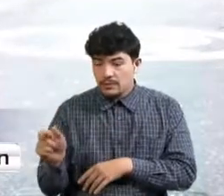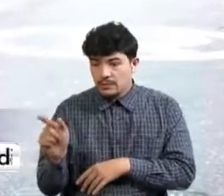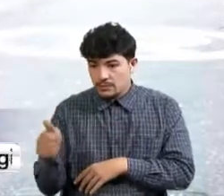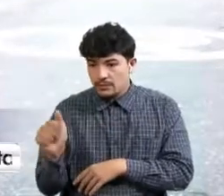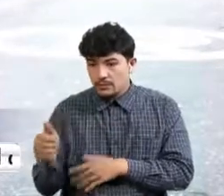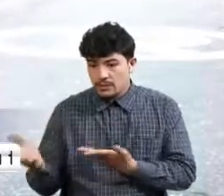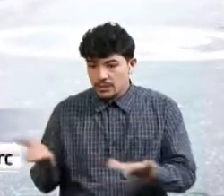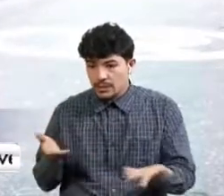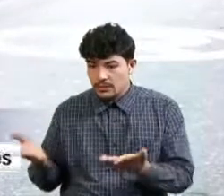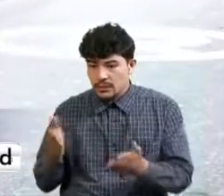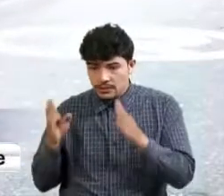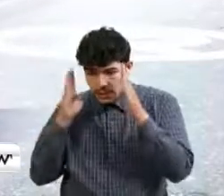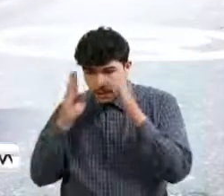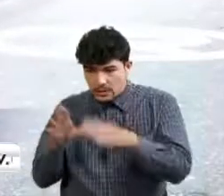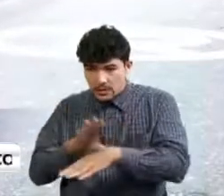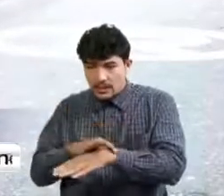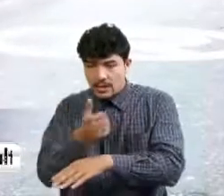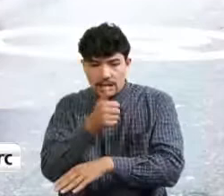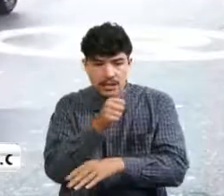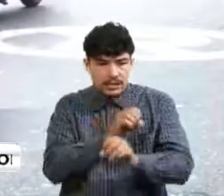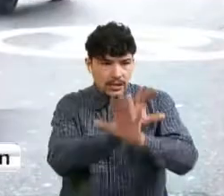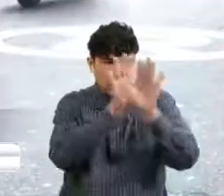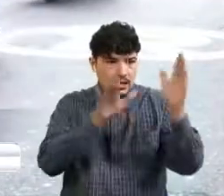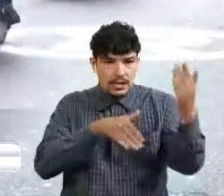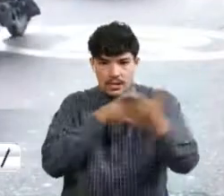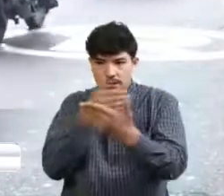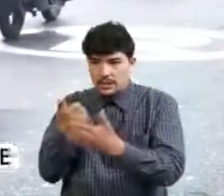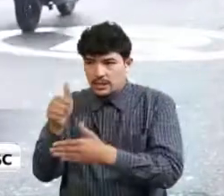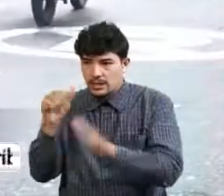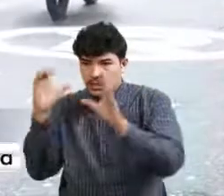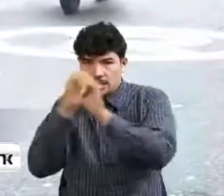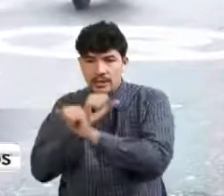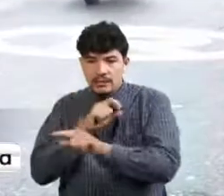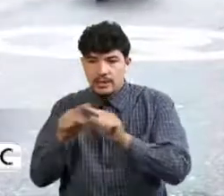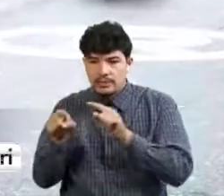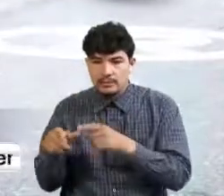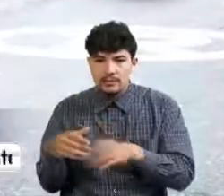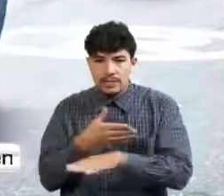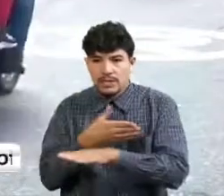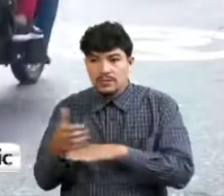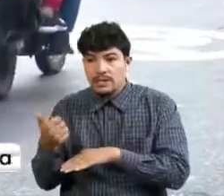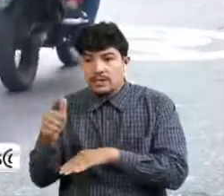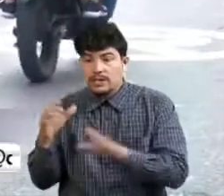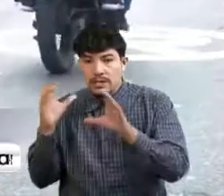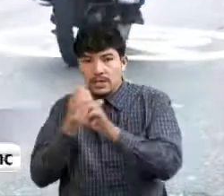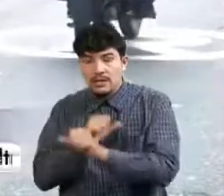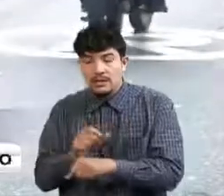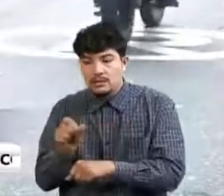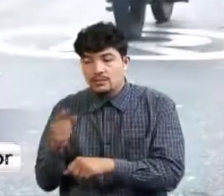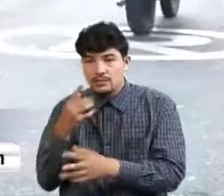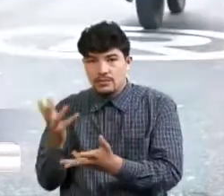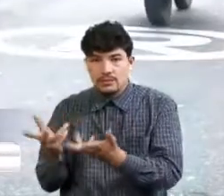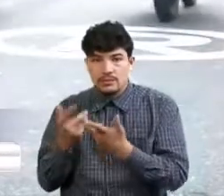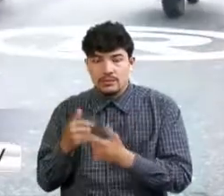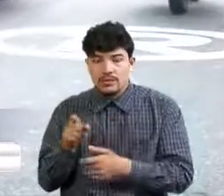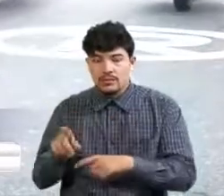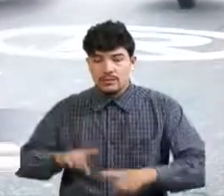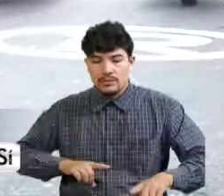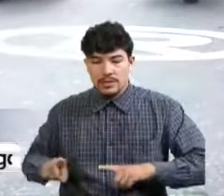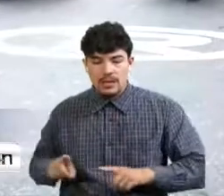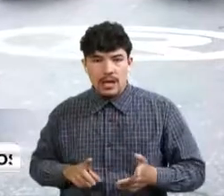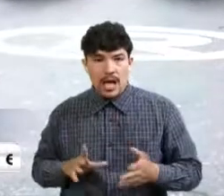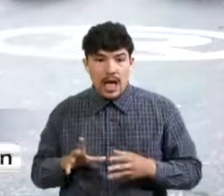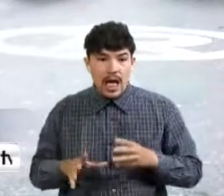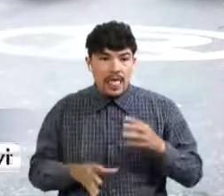tienen servicios de paramédicos entre 10 de la mañana y 10 de la noche este evento ocurrió después de las 10 de la noche según nos dijo la administradora